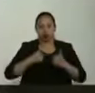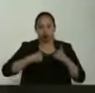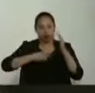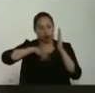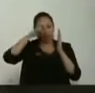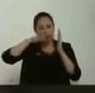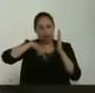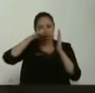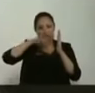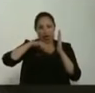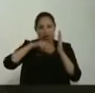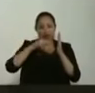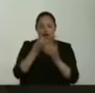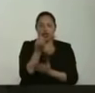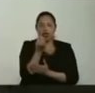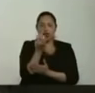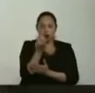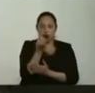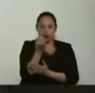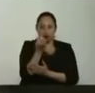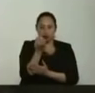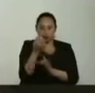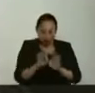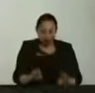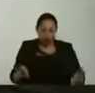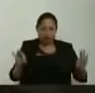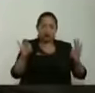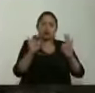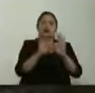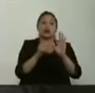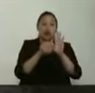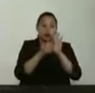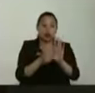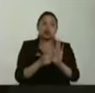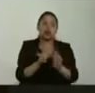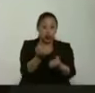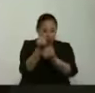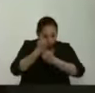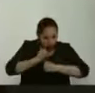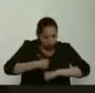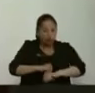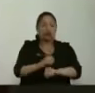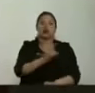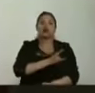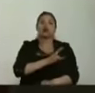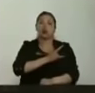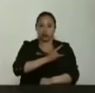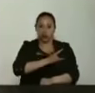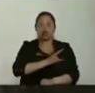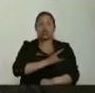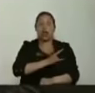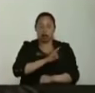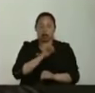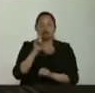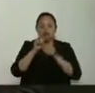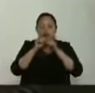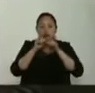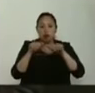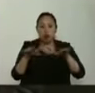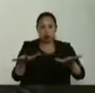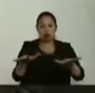cifra bien importante que ilustra también esfuerzos de la universidad pública y que hay